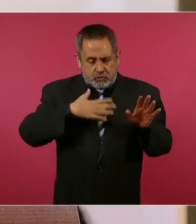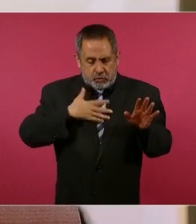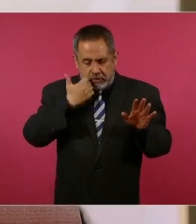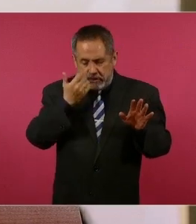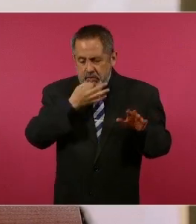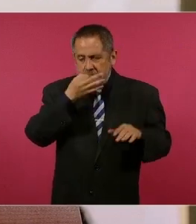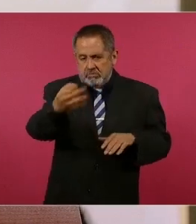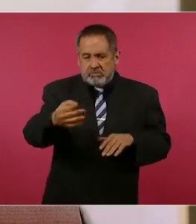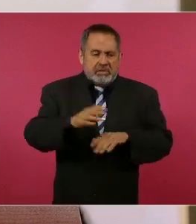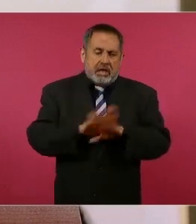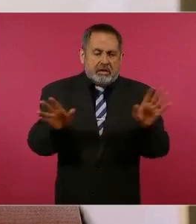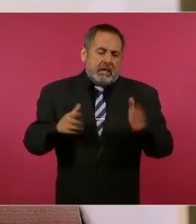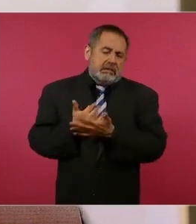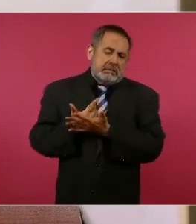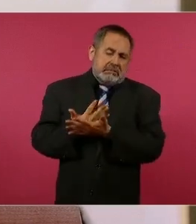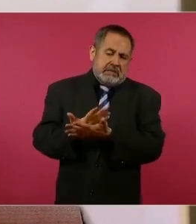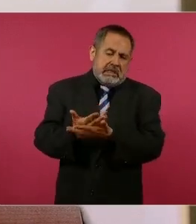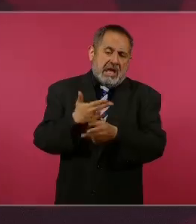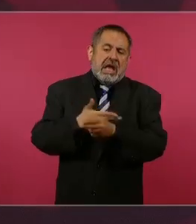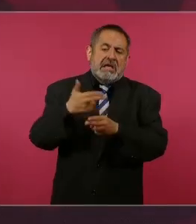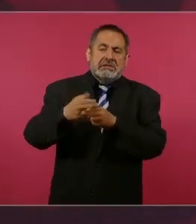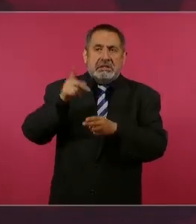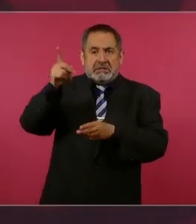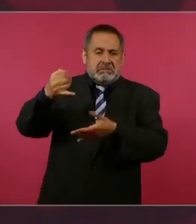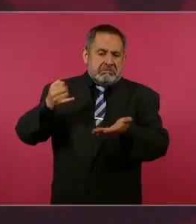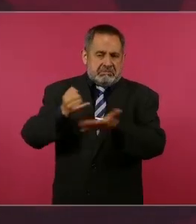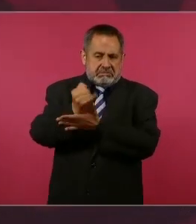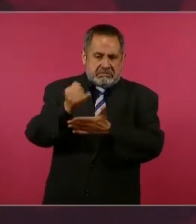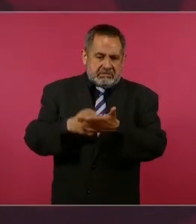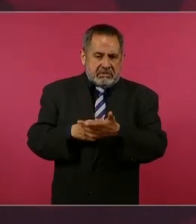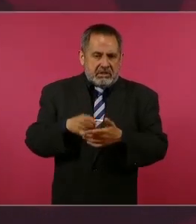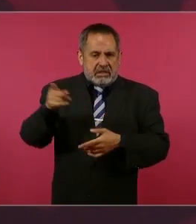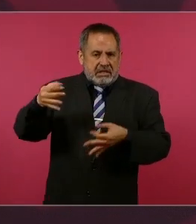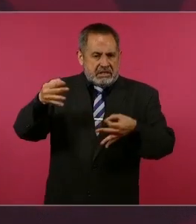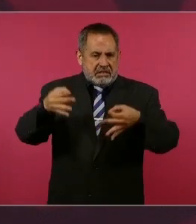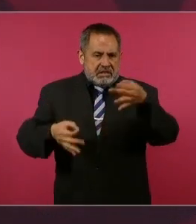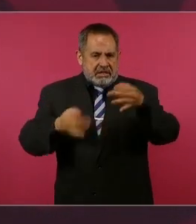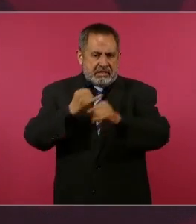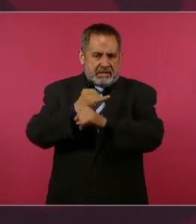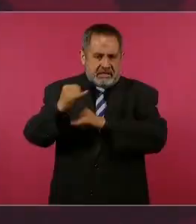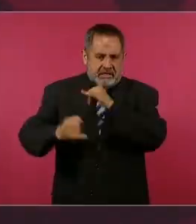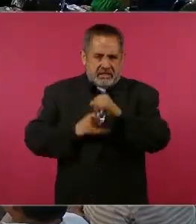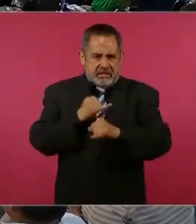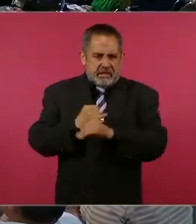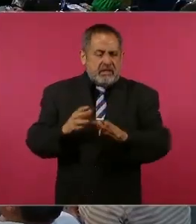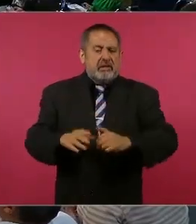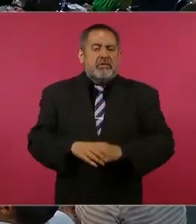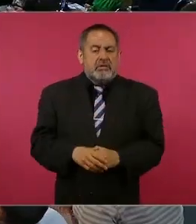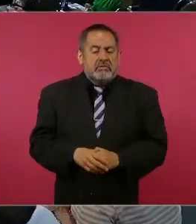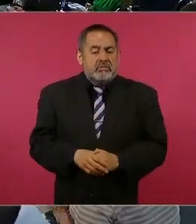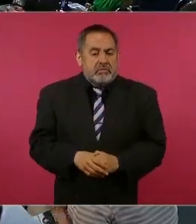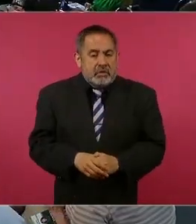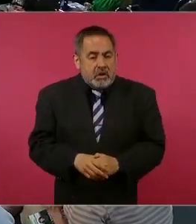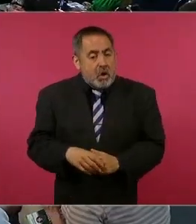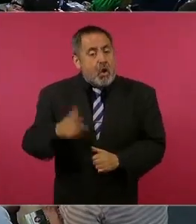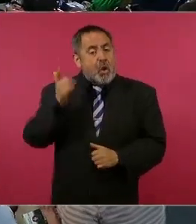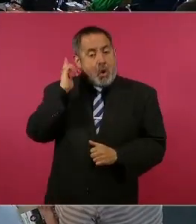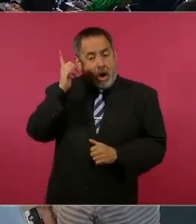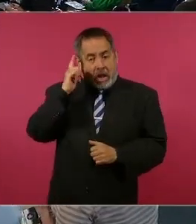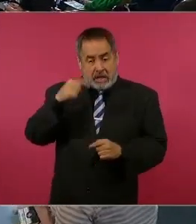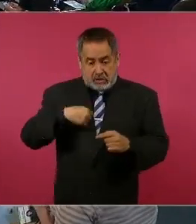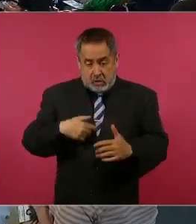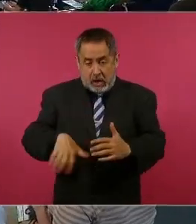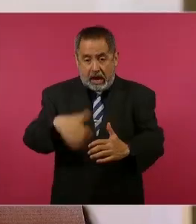postura. Vamos a esperar la resolución de la Corte. Ojalá, y antes de